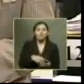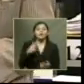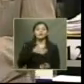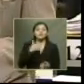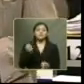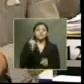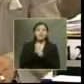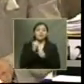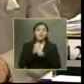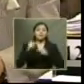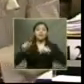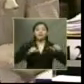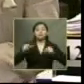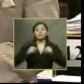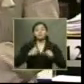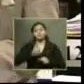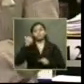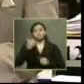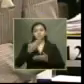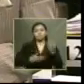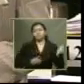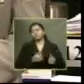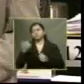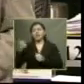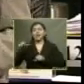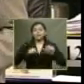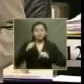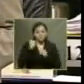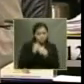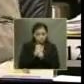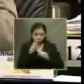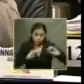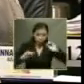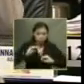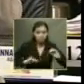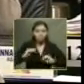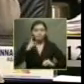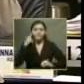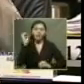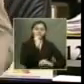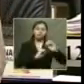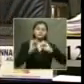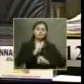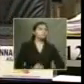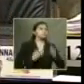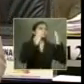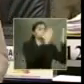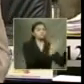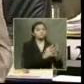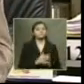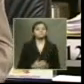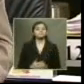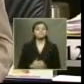nuestros asesores, lógicamente, en las observaciones a cada uno de los artículos que han sido propuestos.